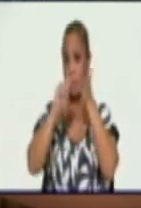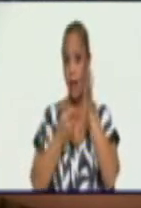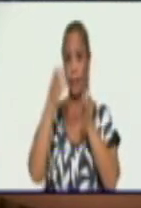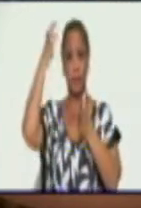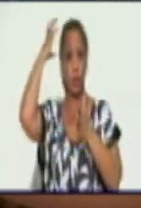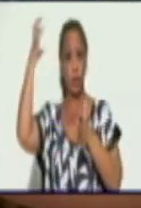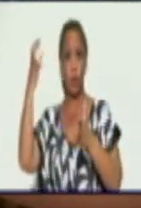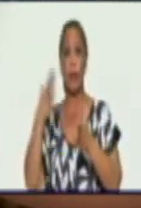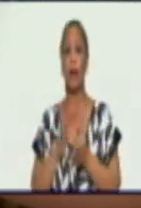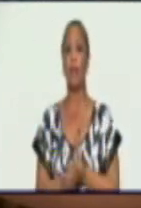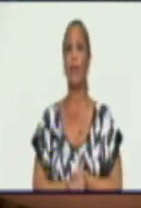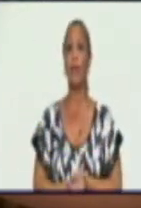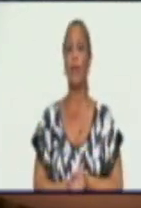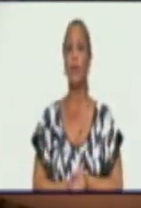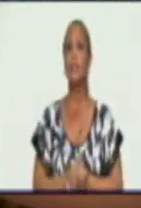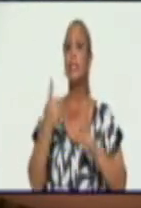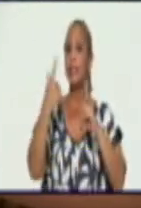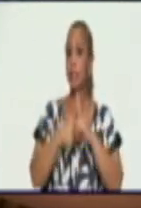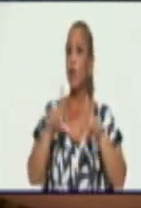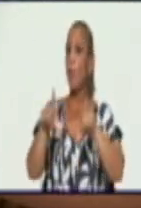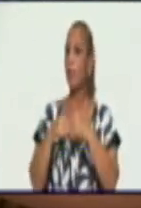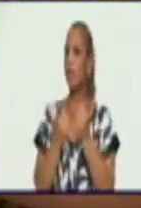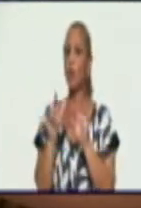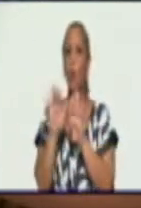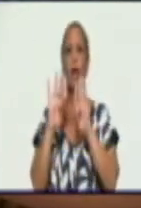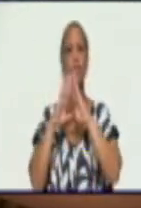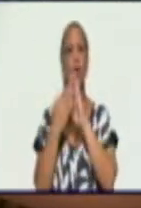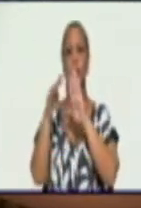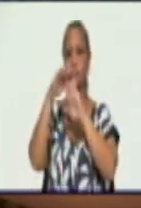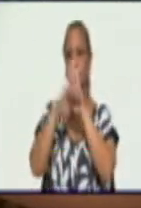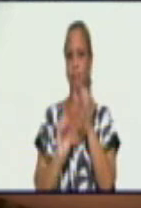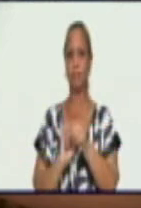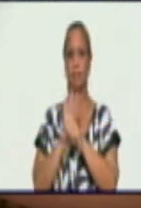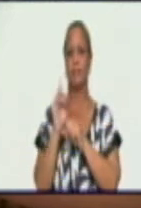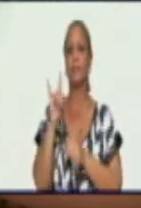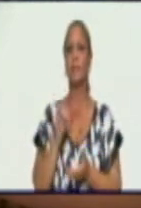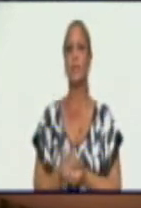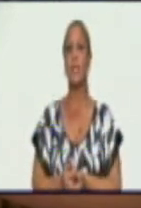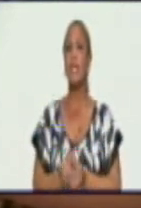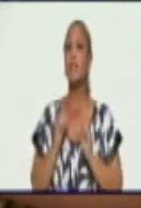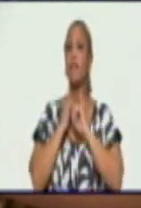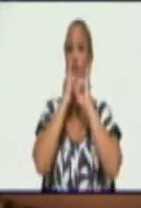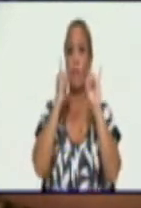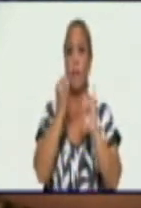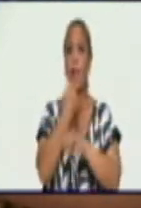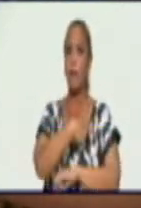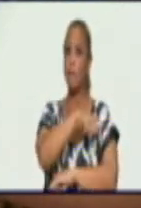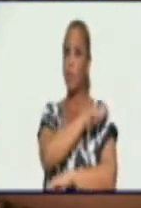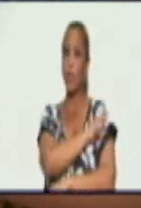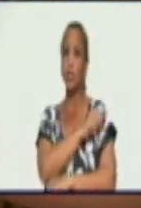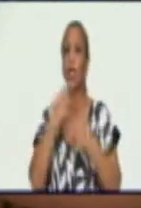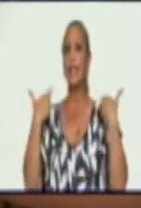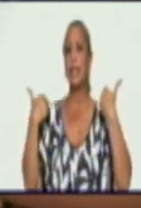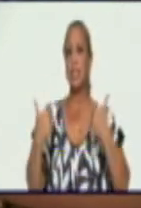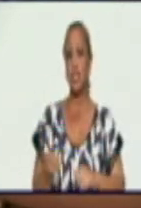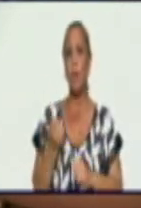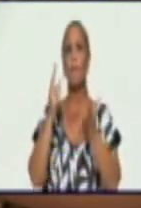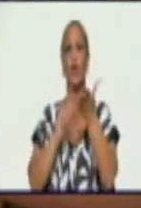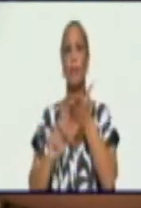y también cumpliendo todos los protocolos aprobados e informar al puesto de dirección provincial